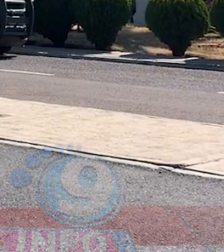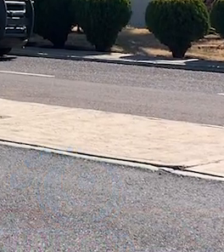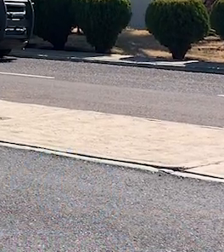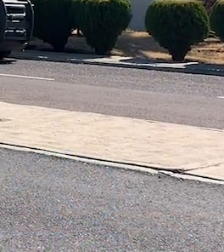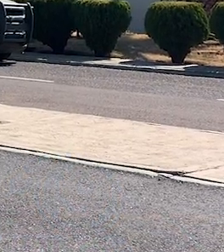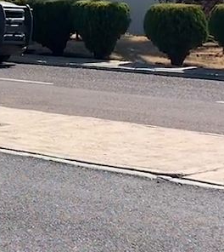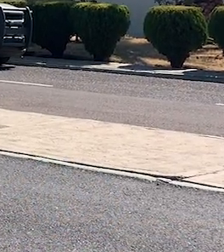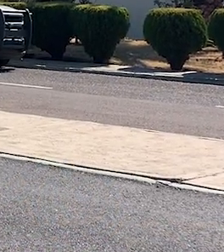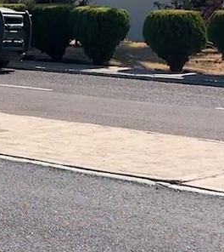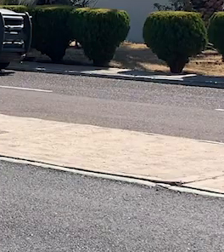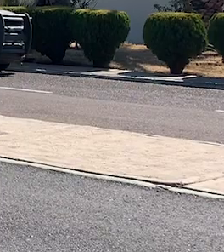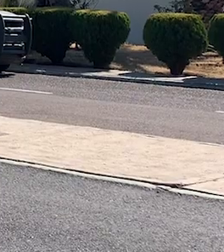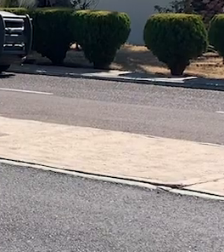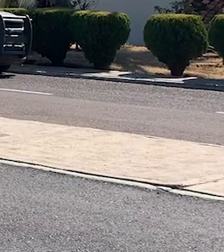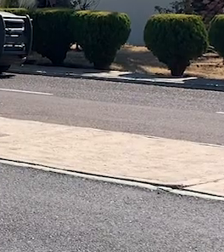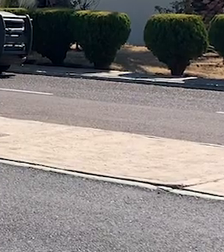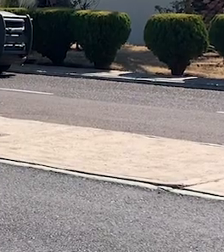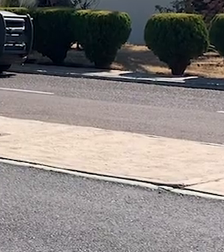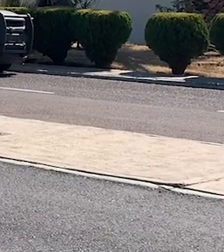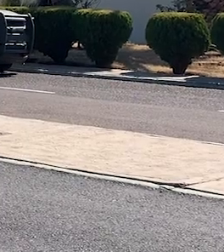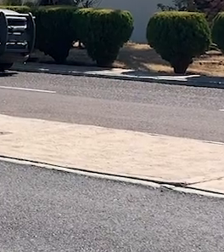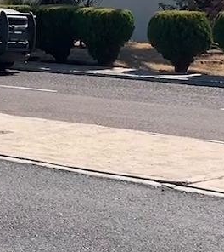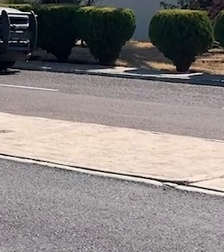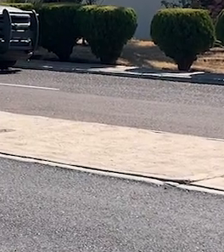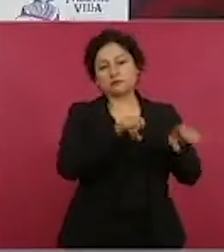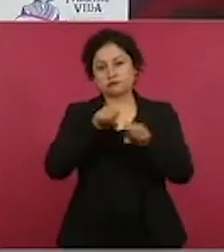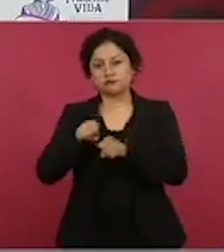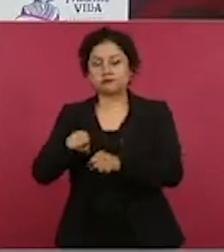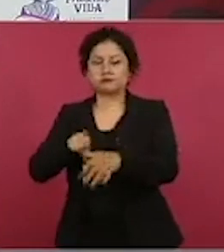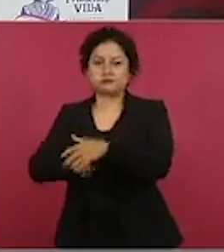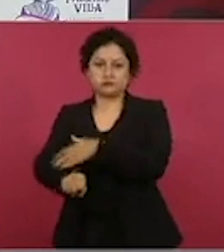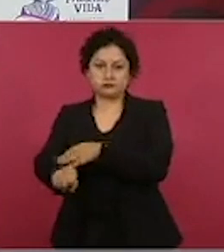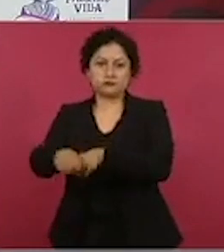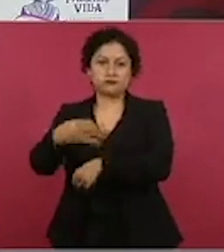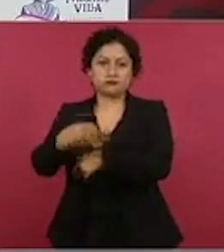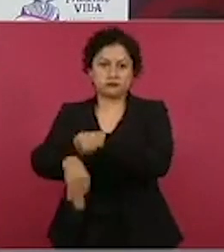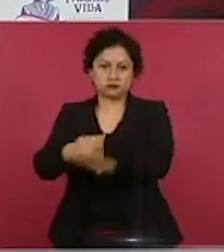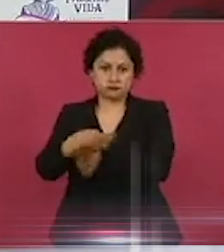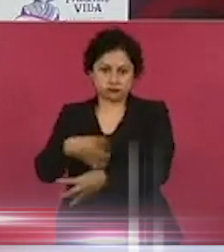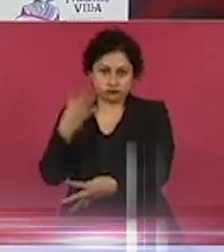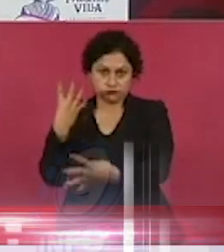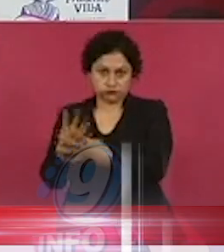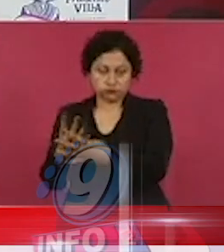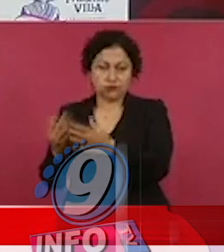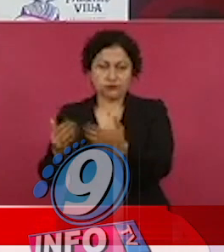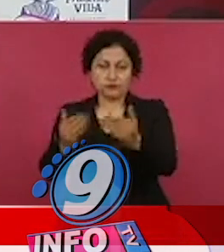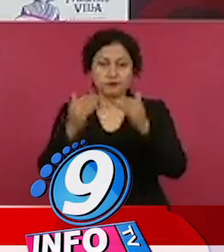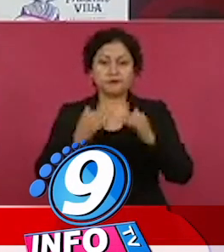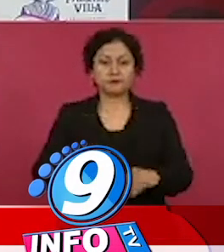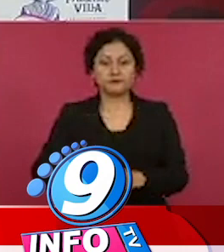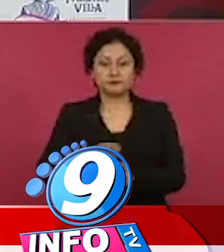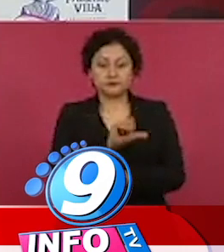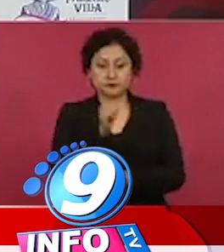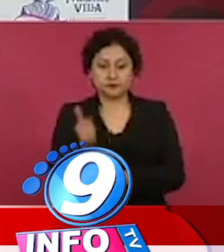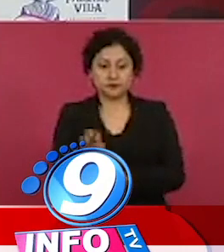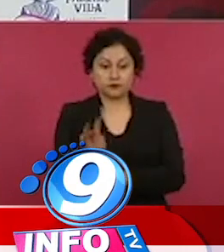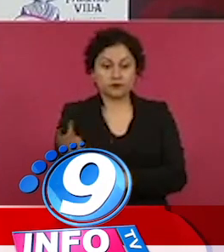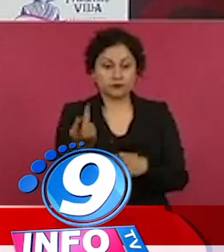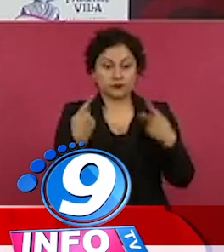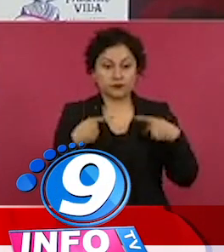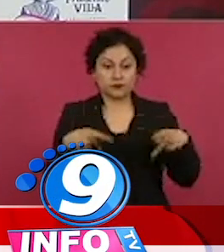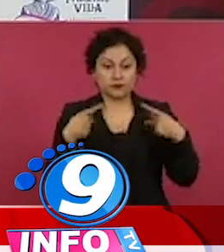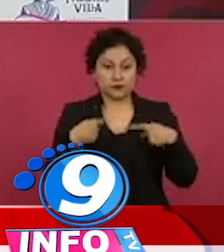e hijo ocurrido en Miguel Hidalgo Ciudad de México los vinculados a proceso se trata de sean n y César